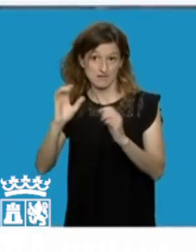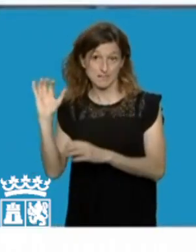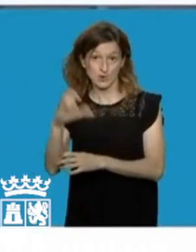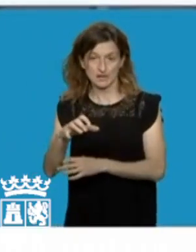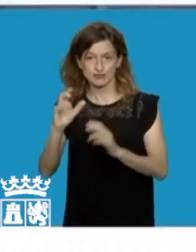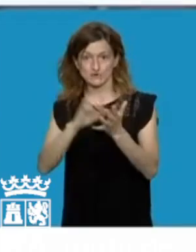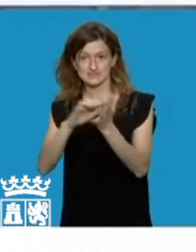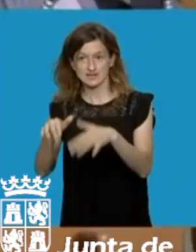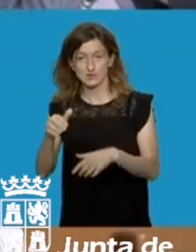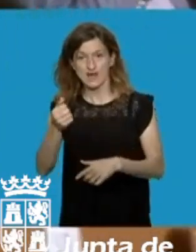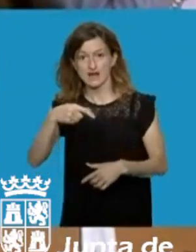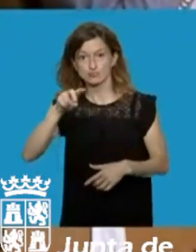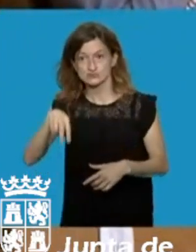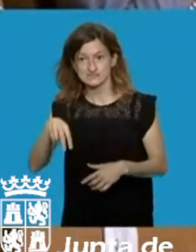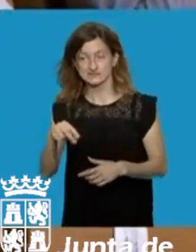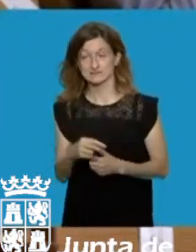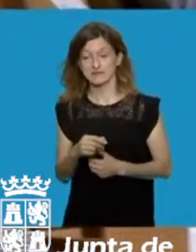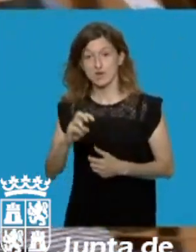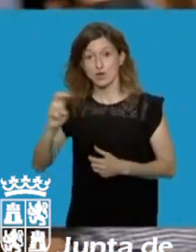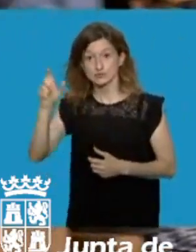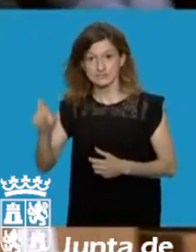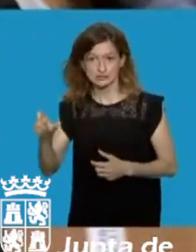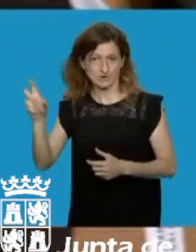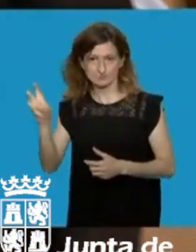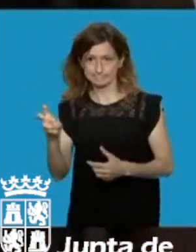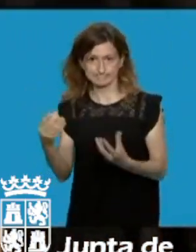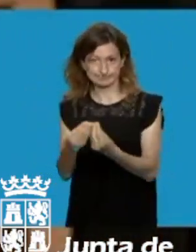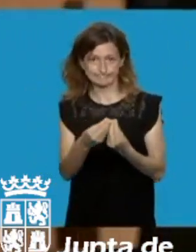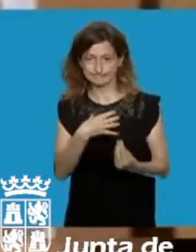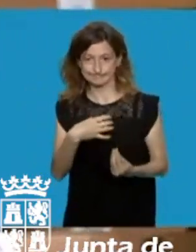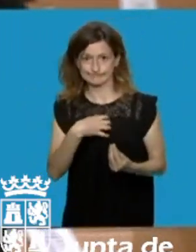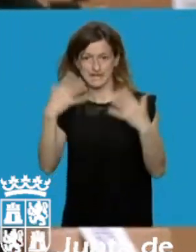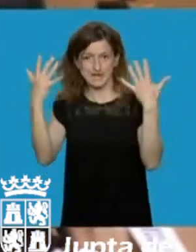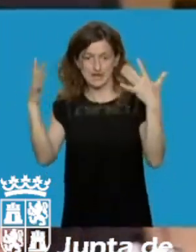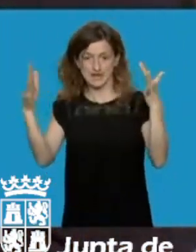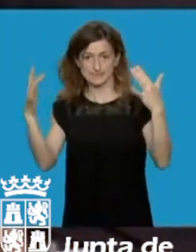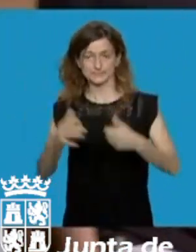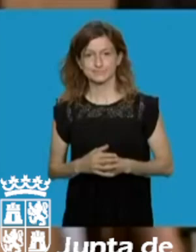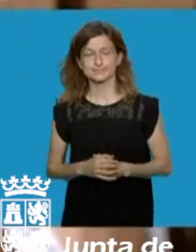Agustín Alonso Dueñas. Fernando Hernández no ha podido acompañarnos. Un aplauso.